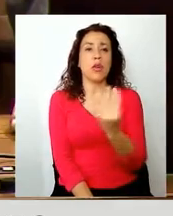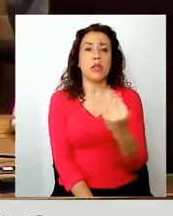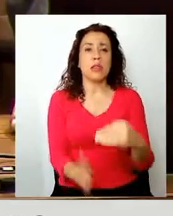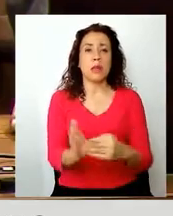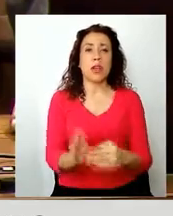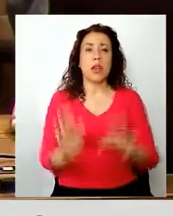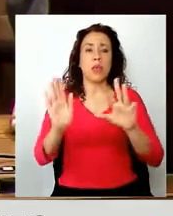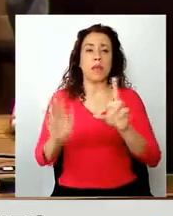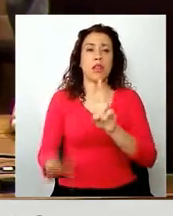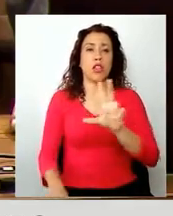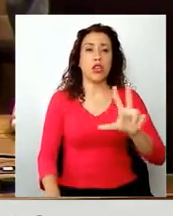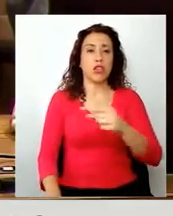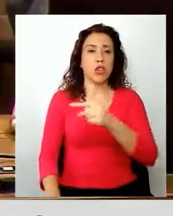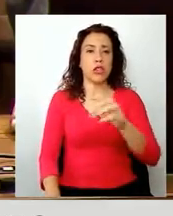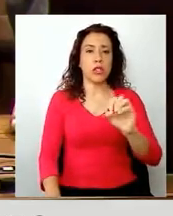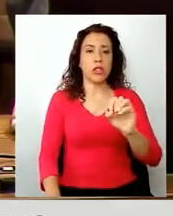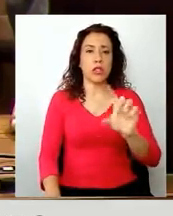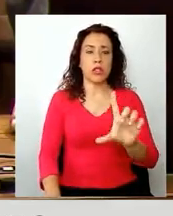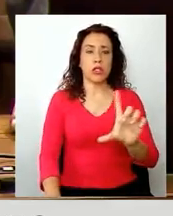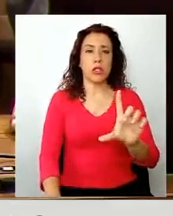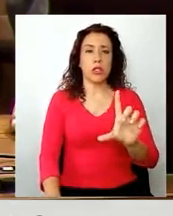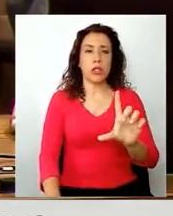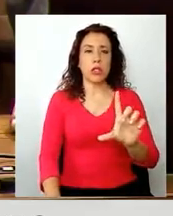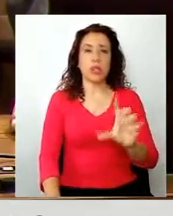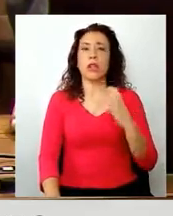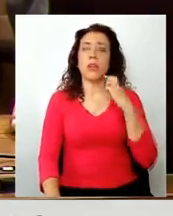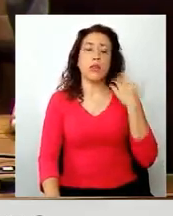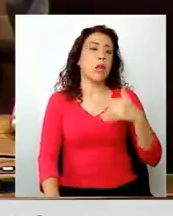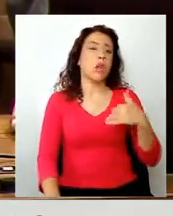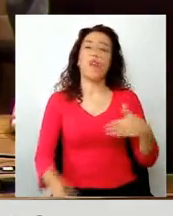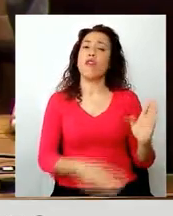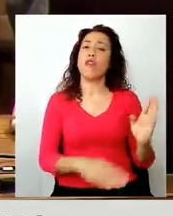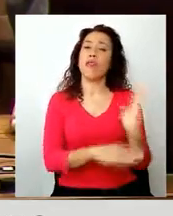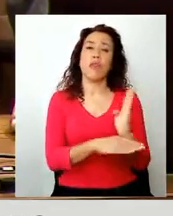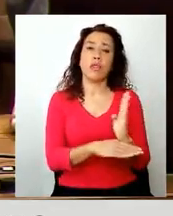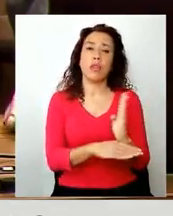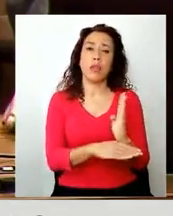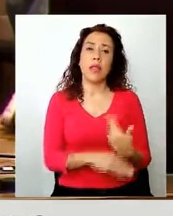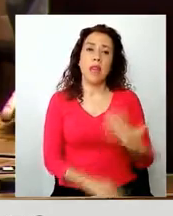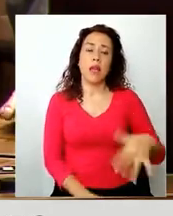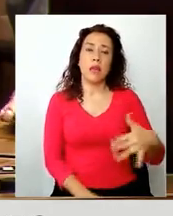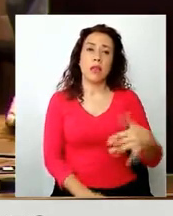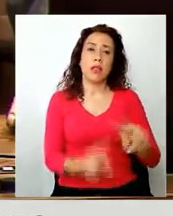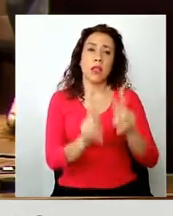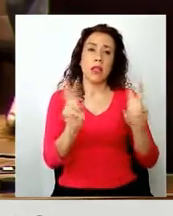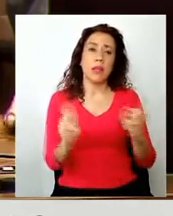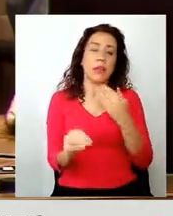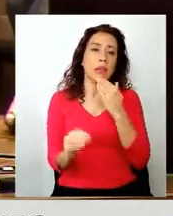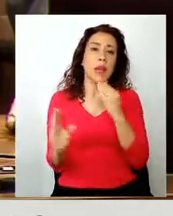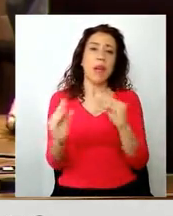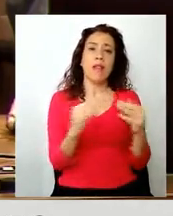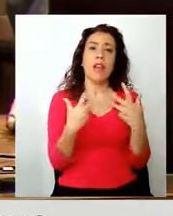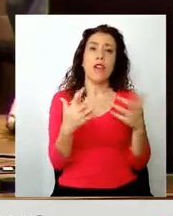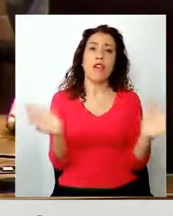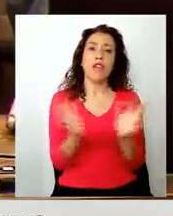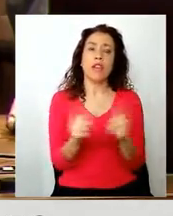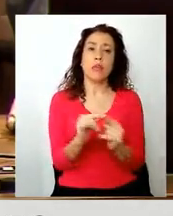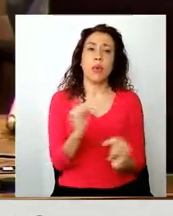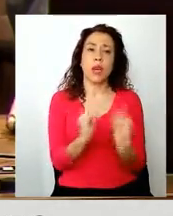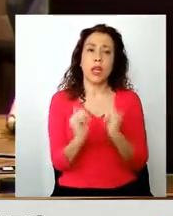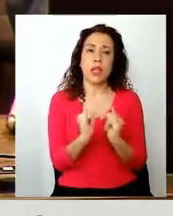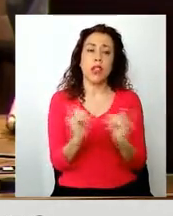13,928-07 porque es indispensable priorizar este tema y abordar la violencia digital de manera seria